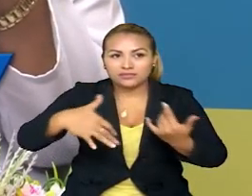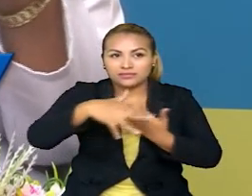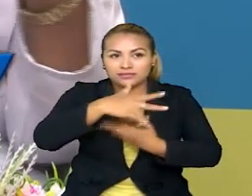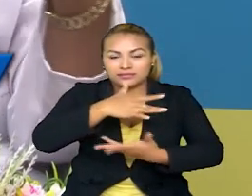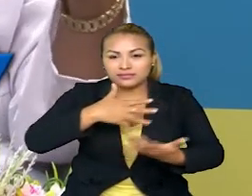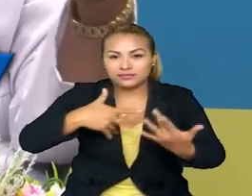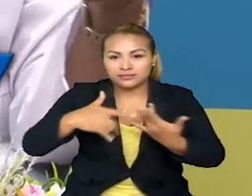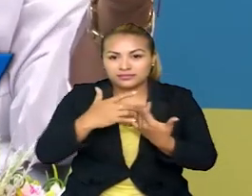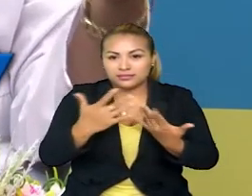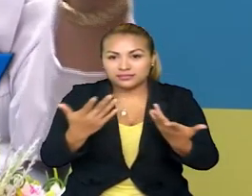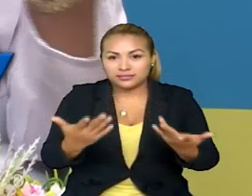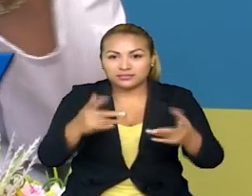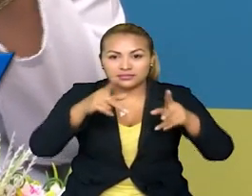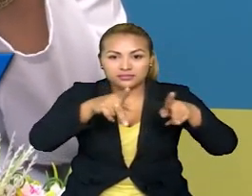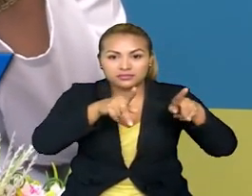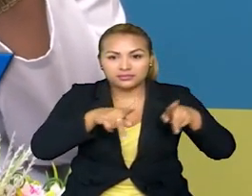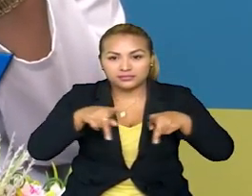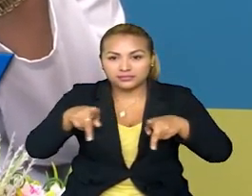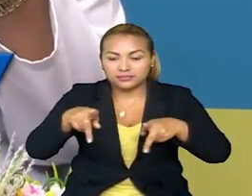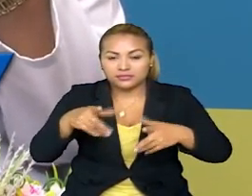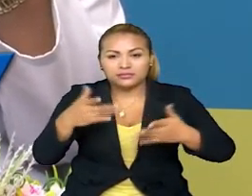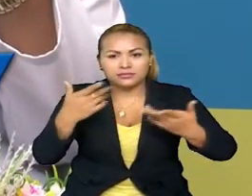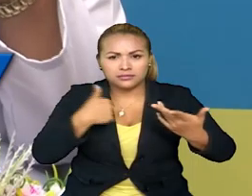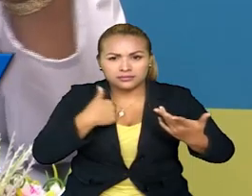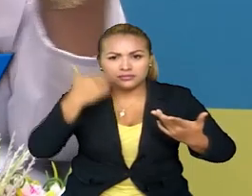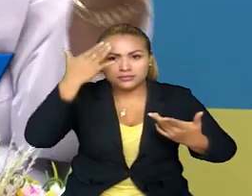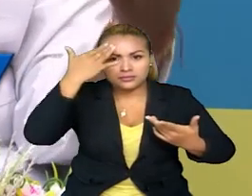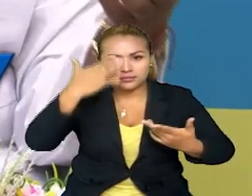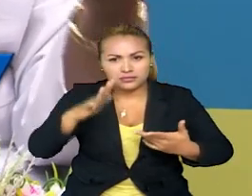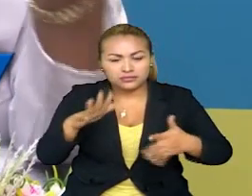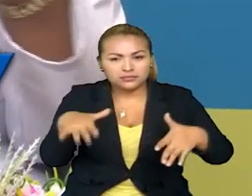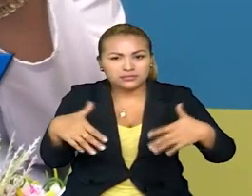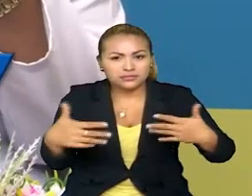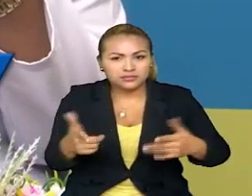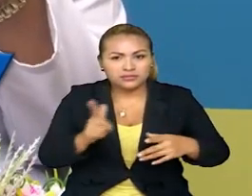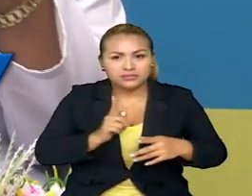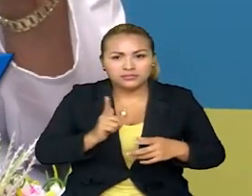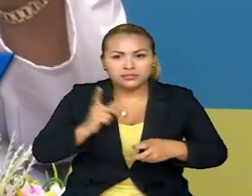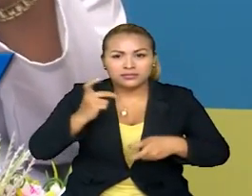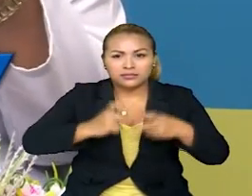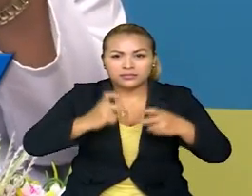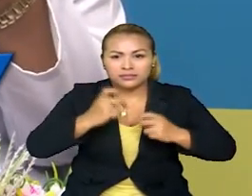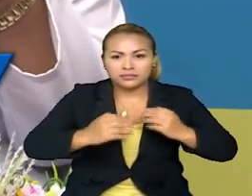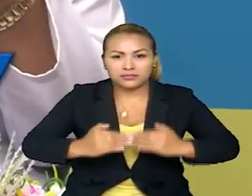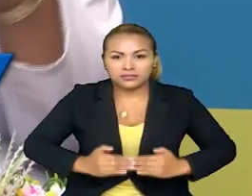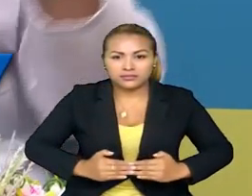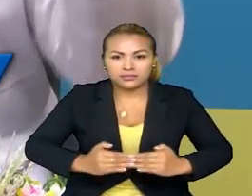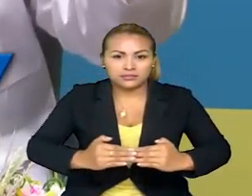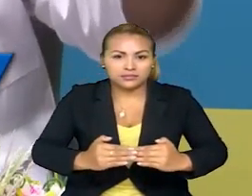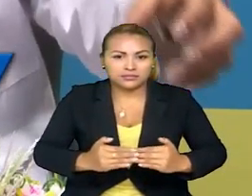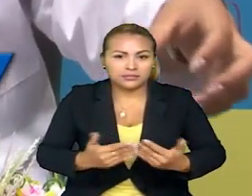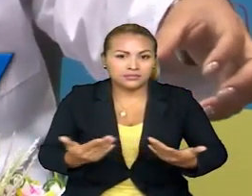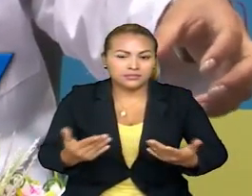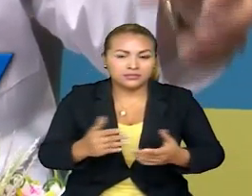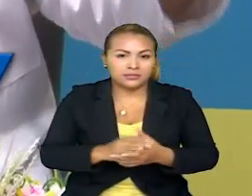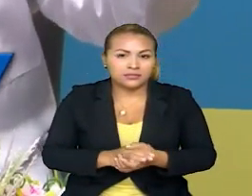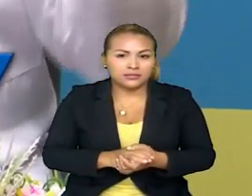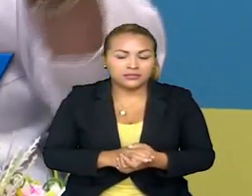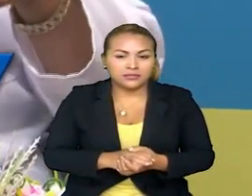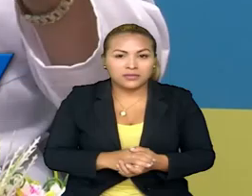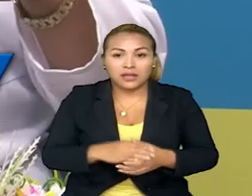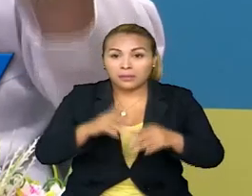comunidad donde yo sé identificar qué es un factor de riesgo en una embarazada donde yo ya donde el ciudadano como tal